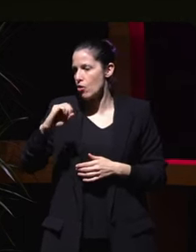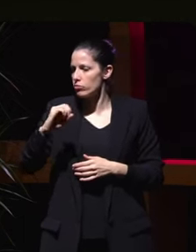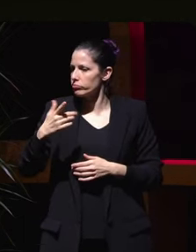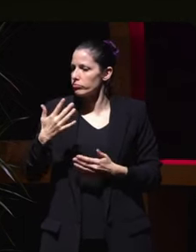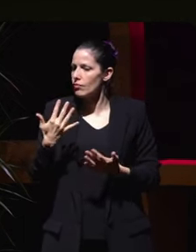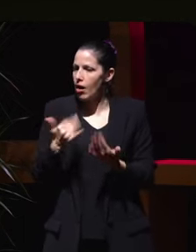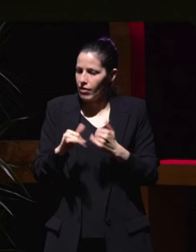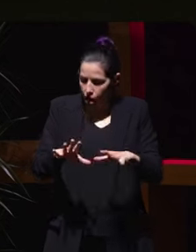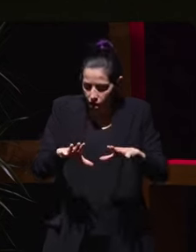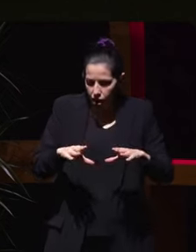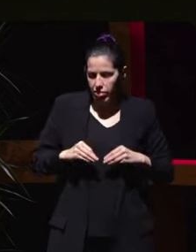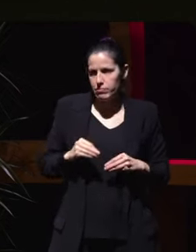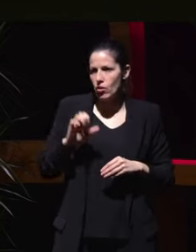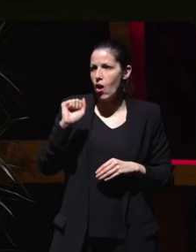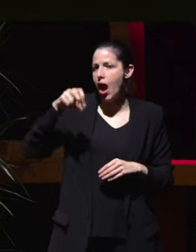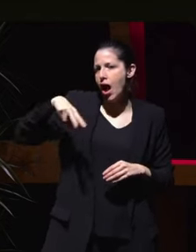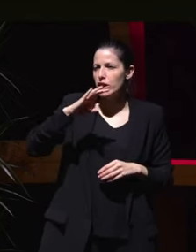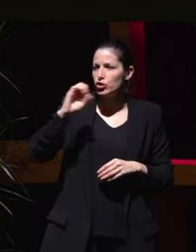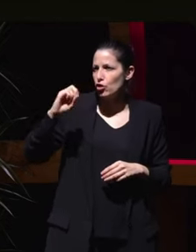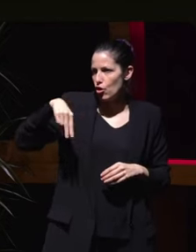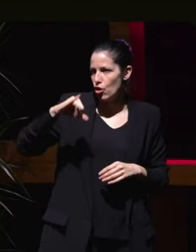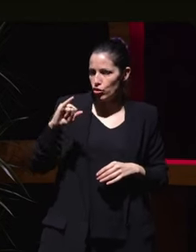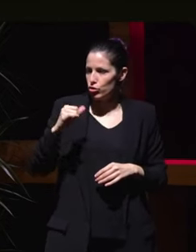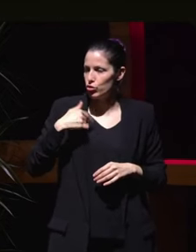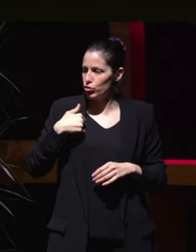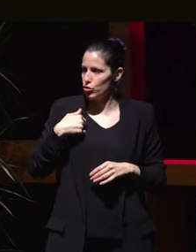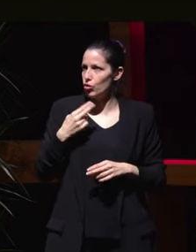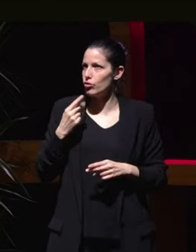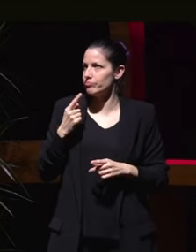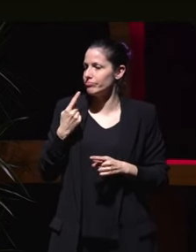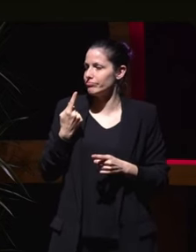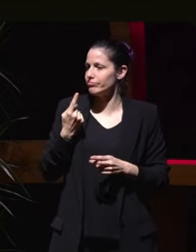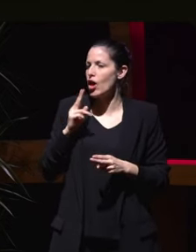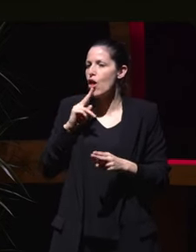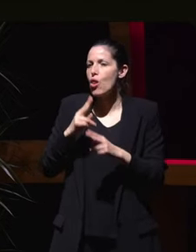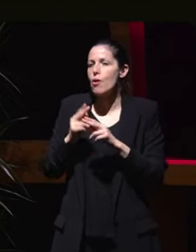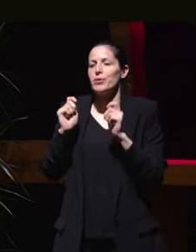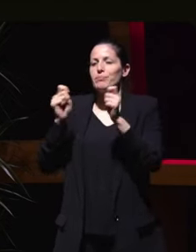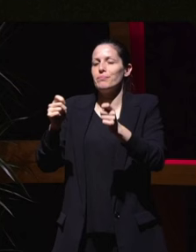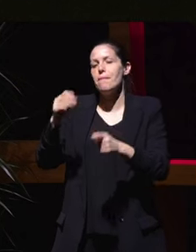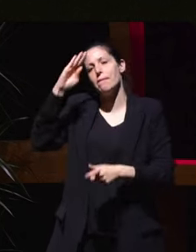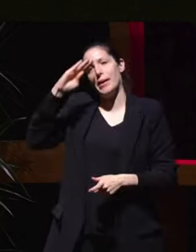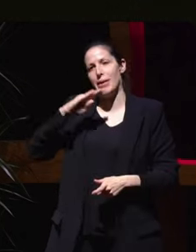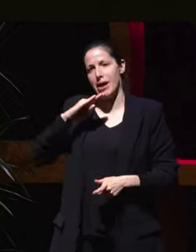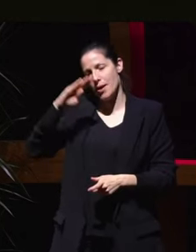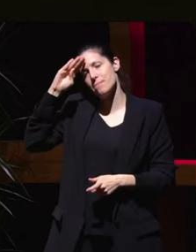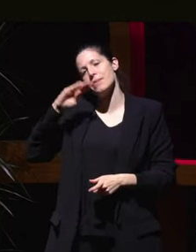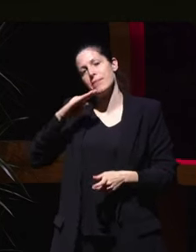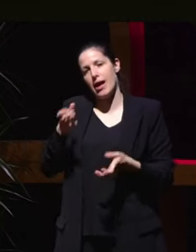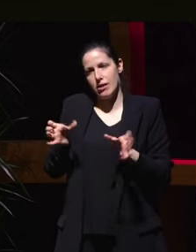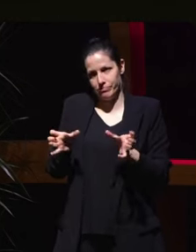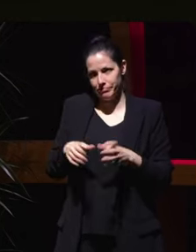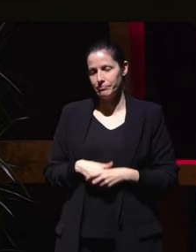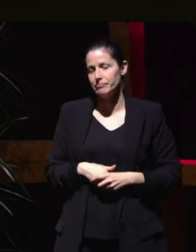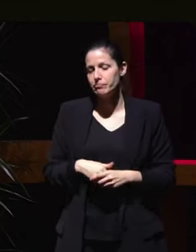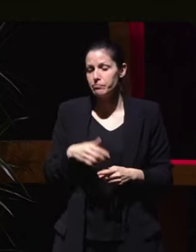filla. De feito, Antonio Estevez sigo chamando a día de hoxe pai radiofónico. E axudáronme contactos, consellos,